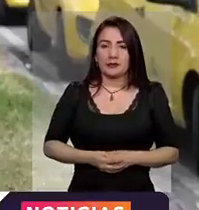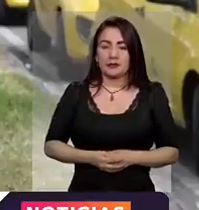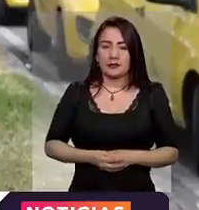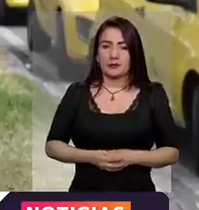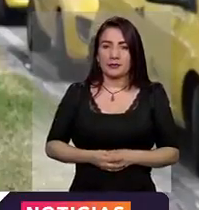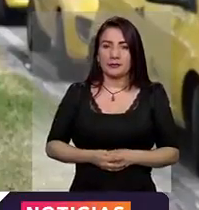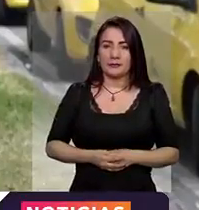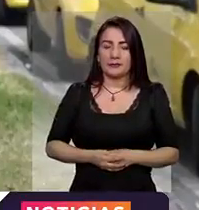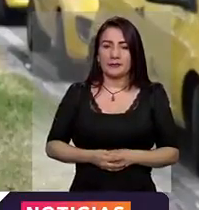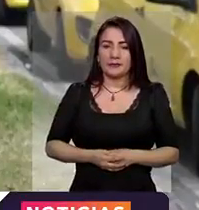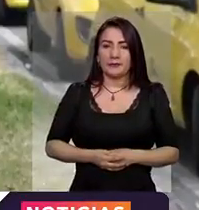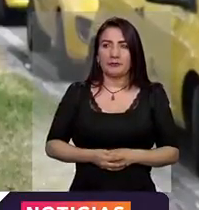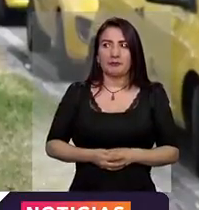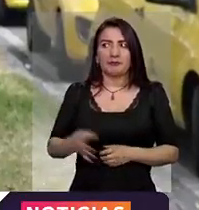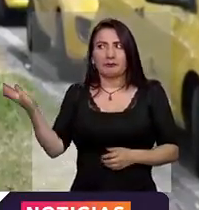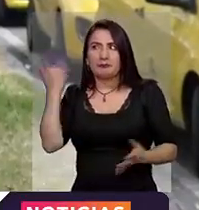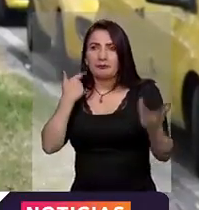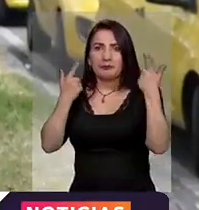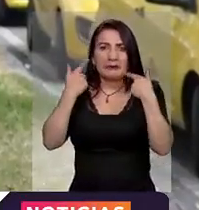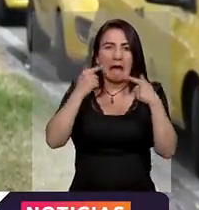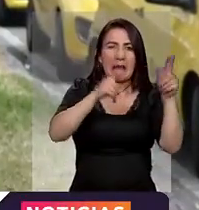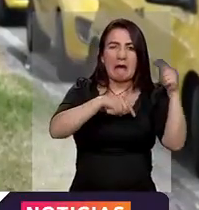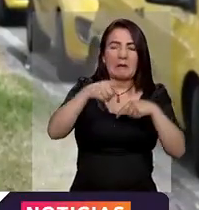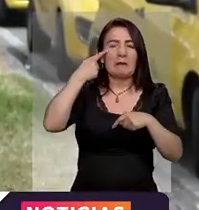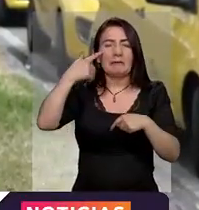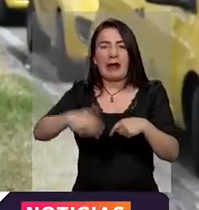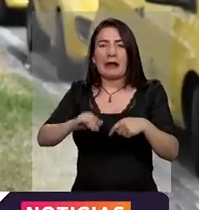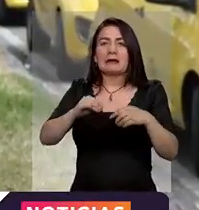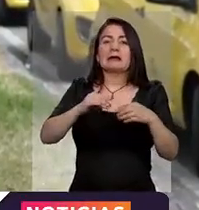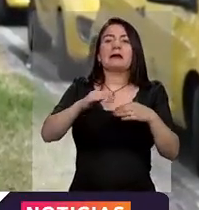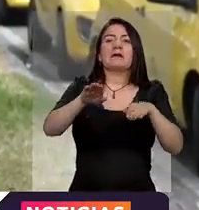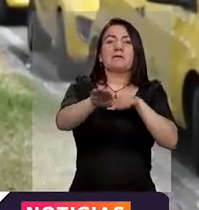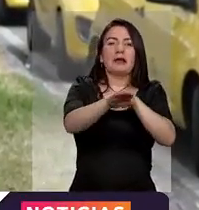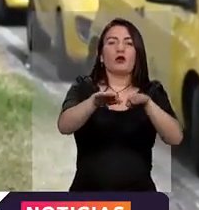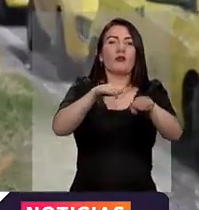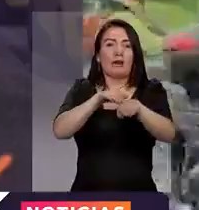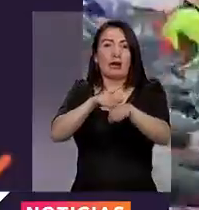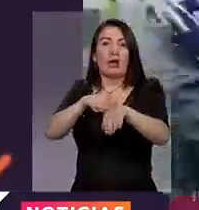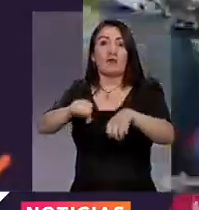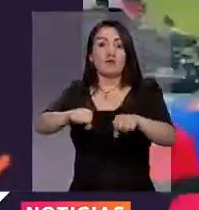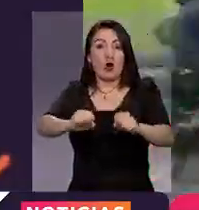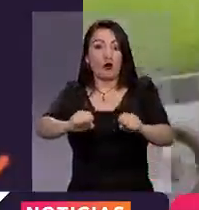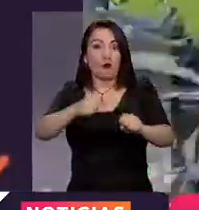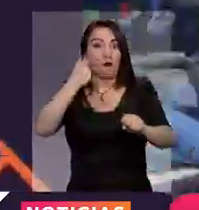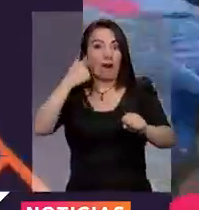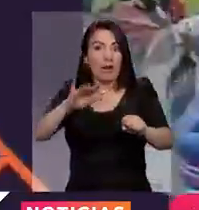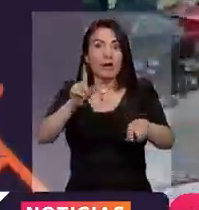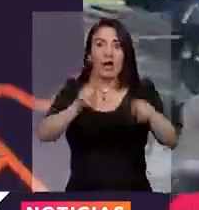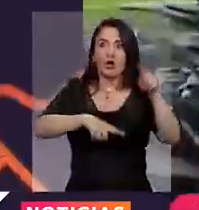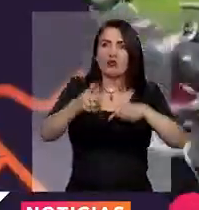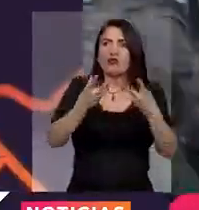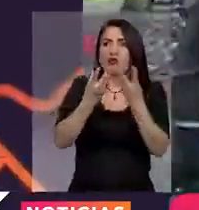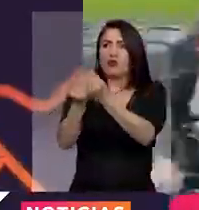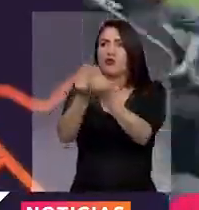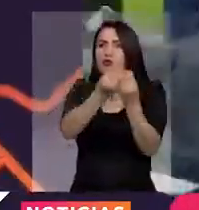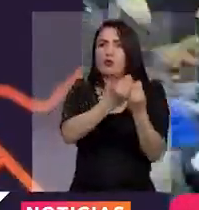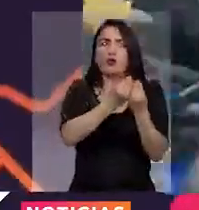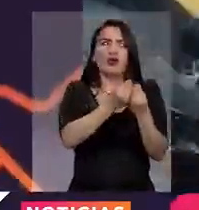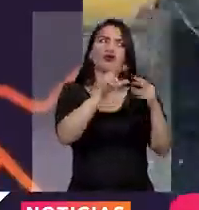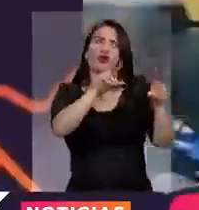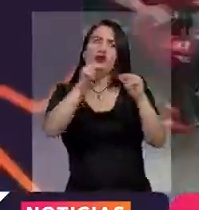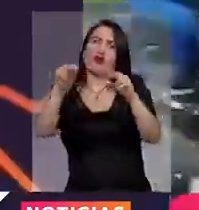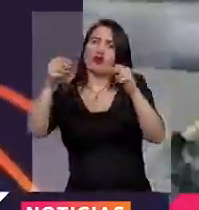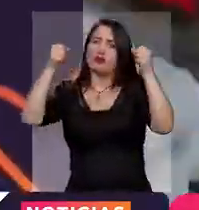y después de esos rumores que circularon sobre un posible pico y placa para las motocicletas y que varios grupos de este sector